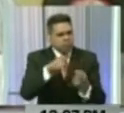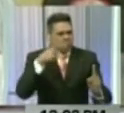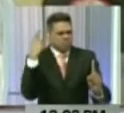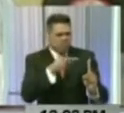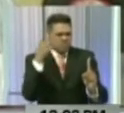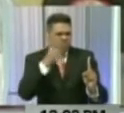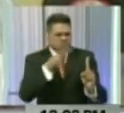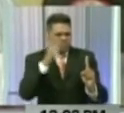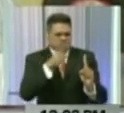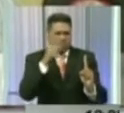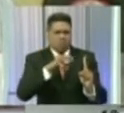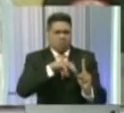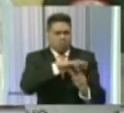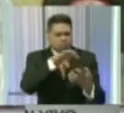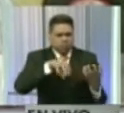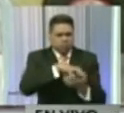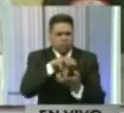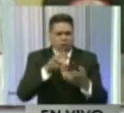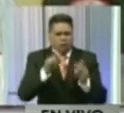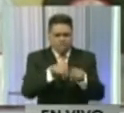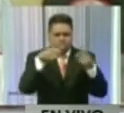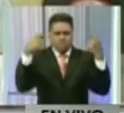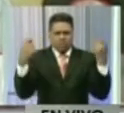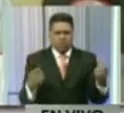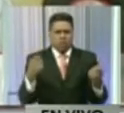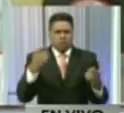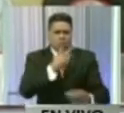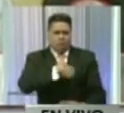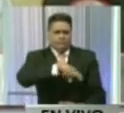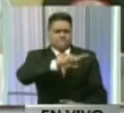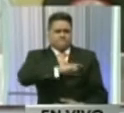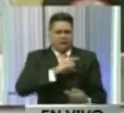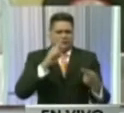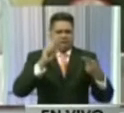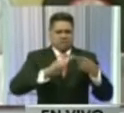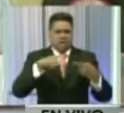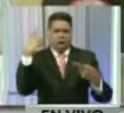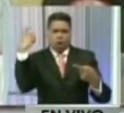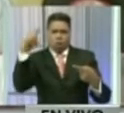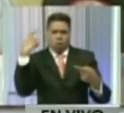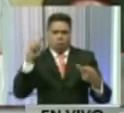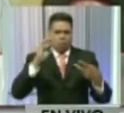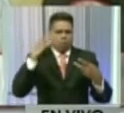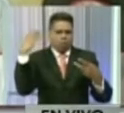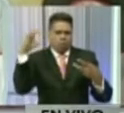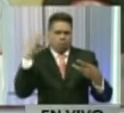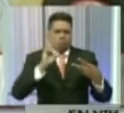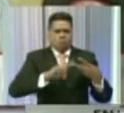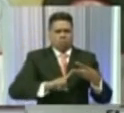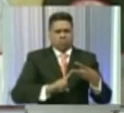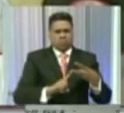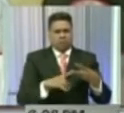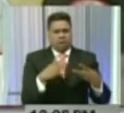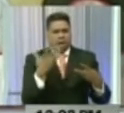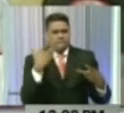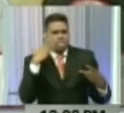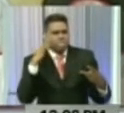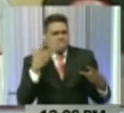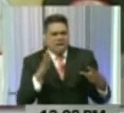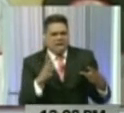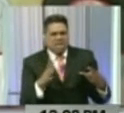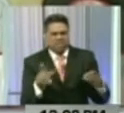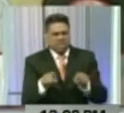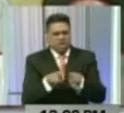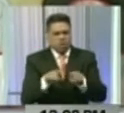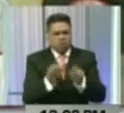Los periódicos de España, de Colombia, parecen que fueran periódicos venezolanos.